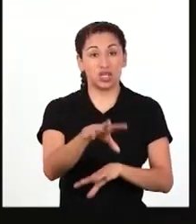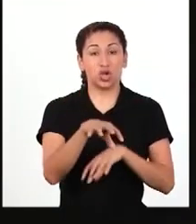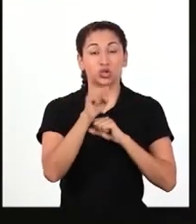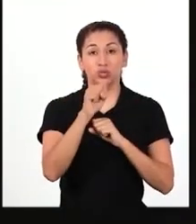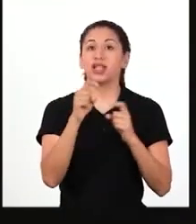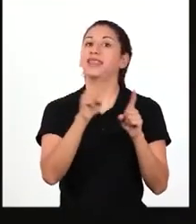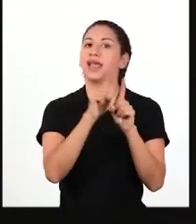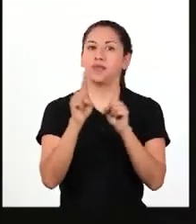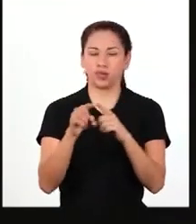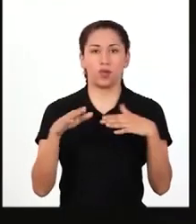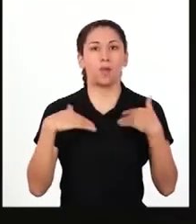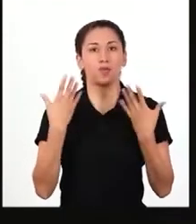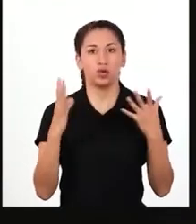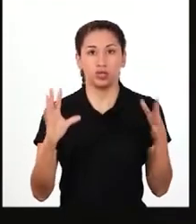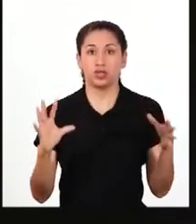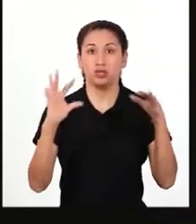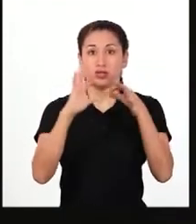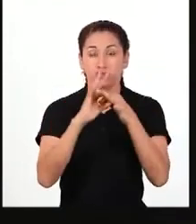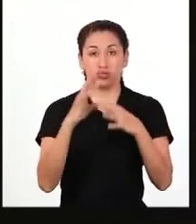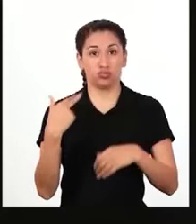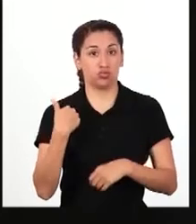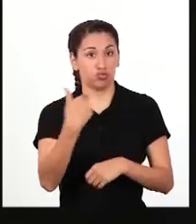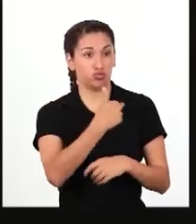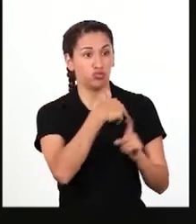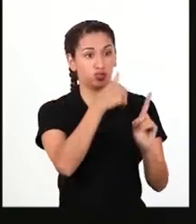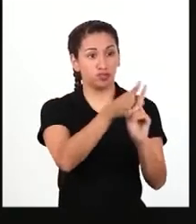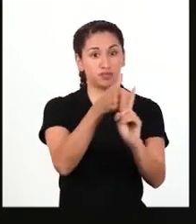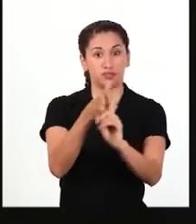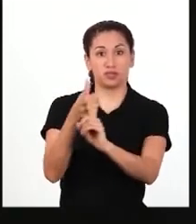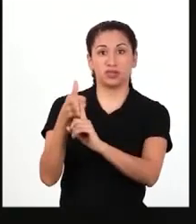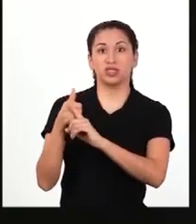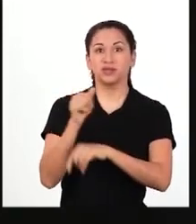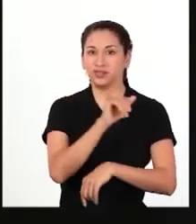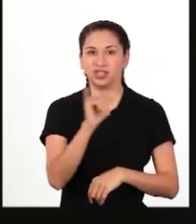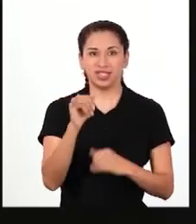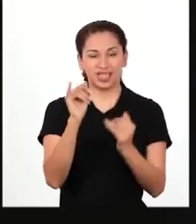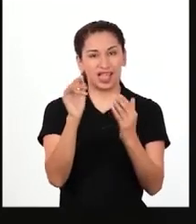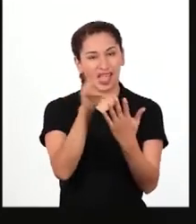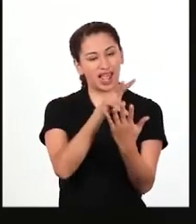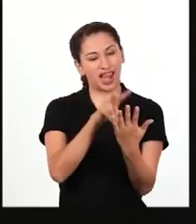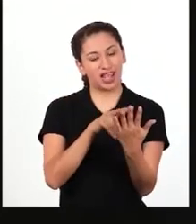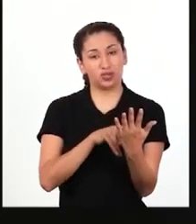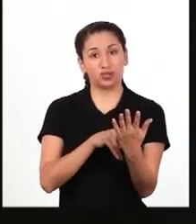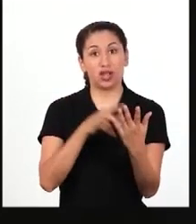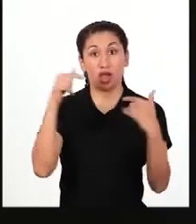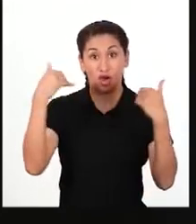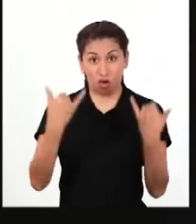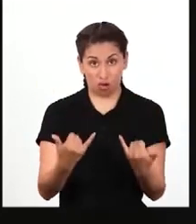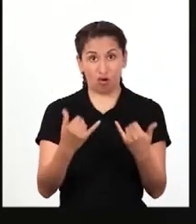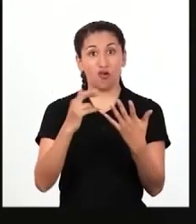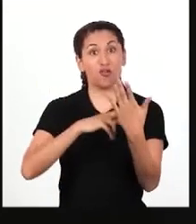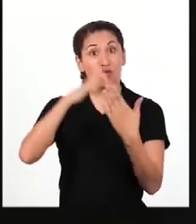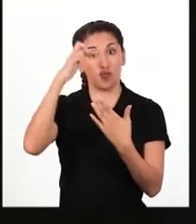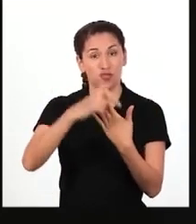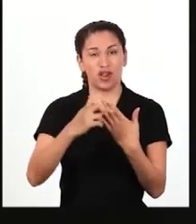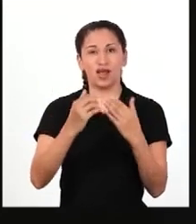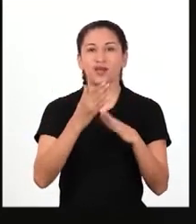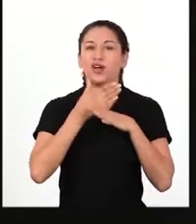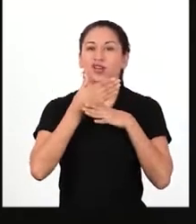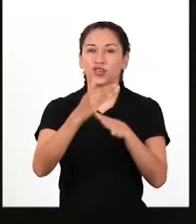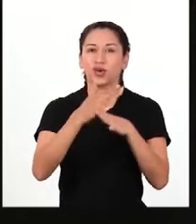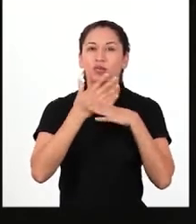esta cotidianidad, también podemos establecer vínculos entre nosotros mismos y la lectura. En el programa de